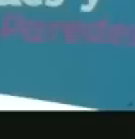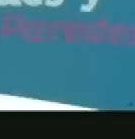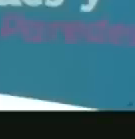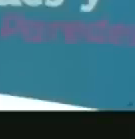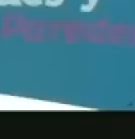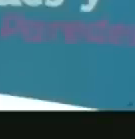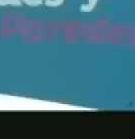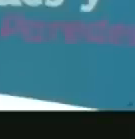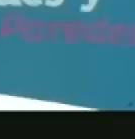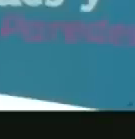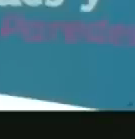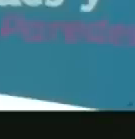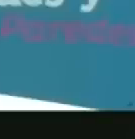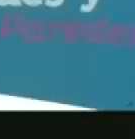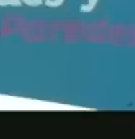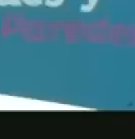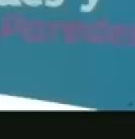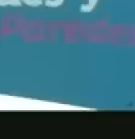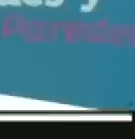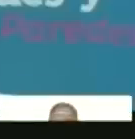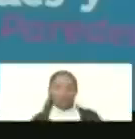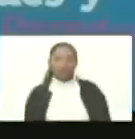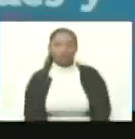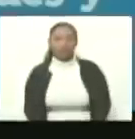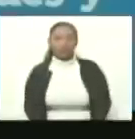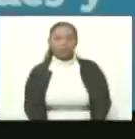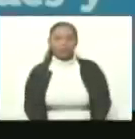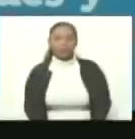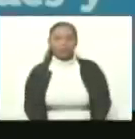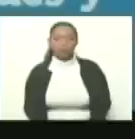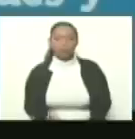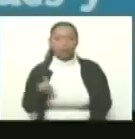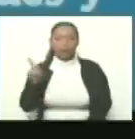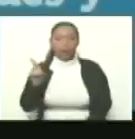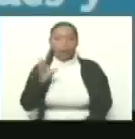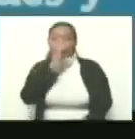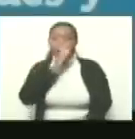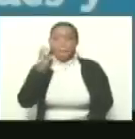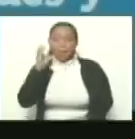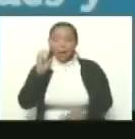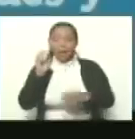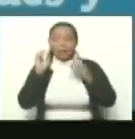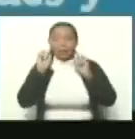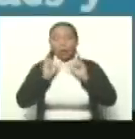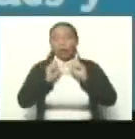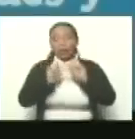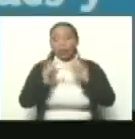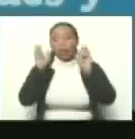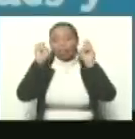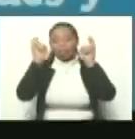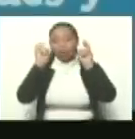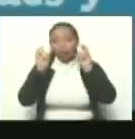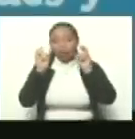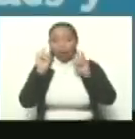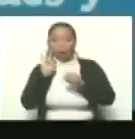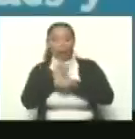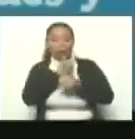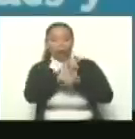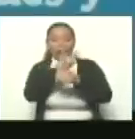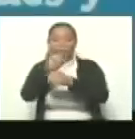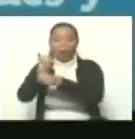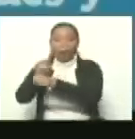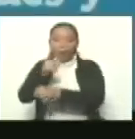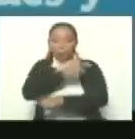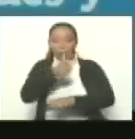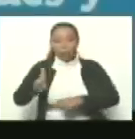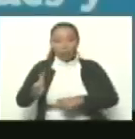eslogan, con su misma práctica de la demagogia, de la mentira. Estuvo diciendo